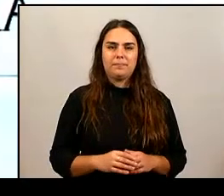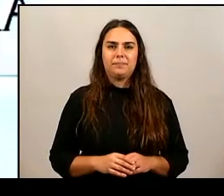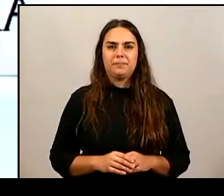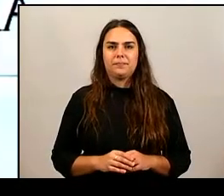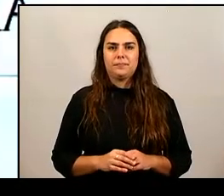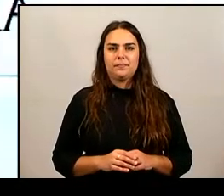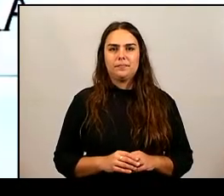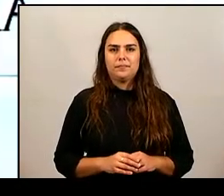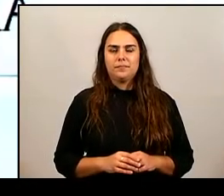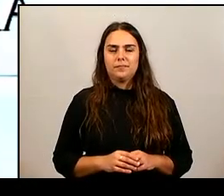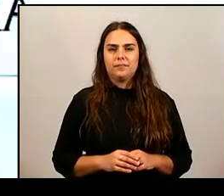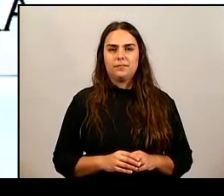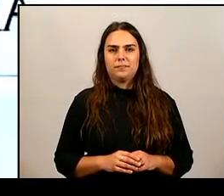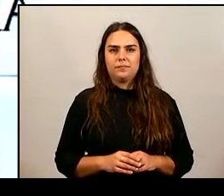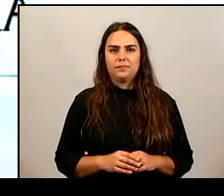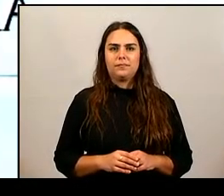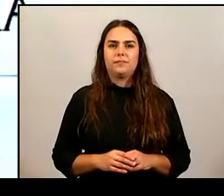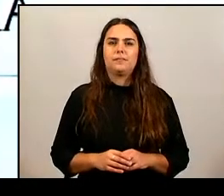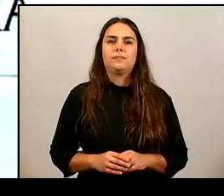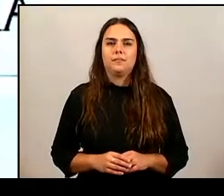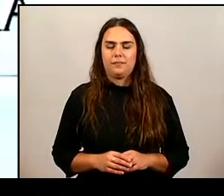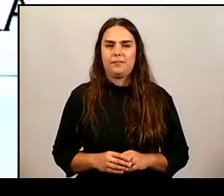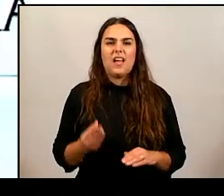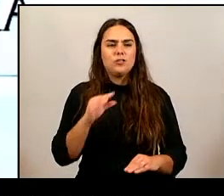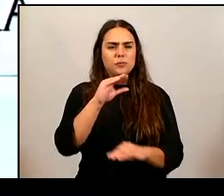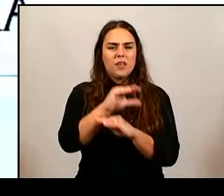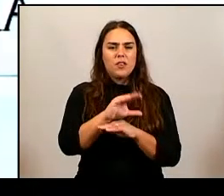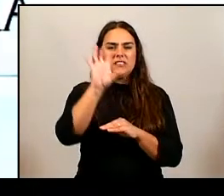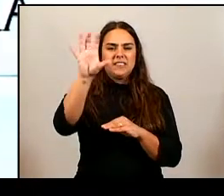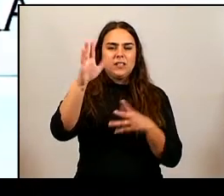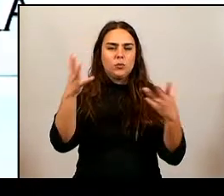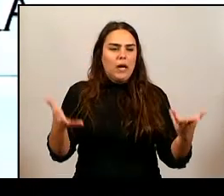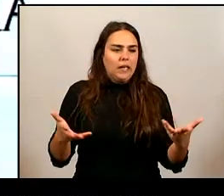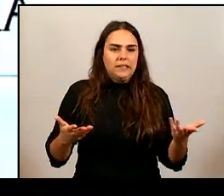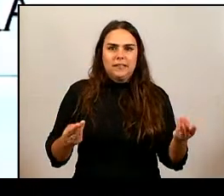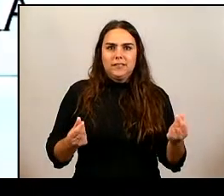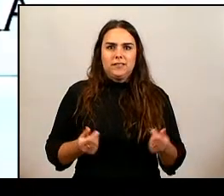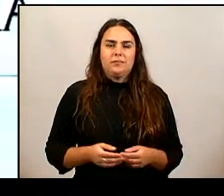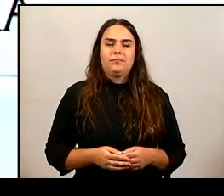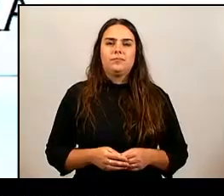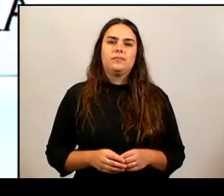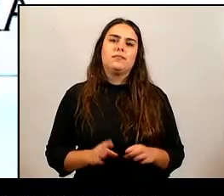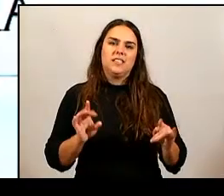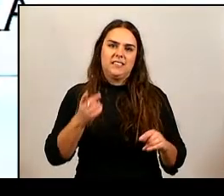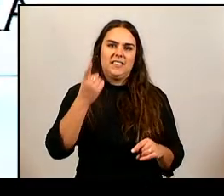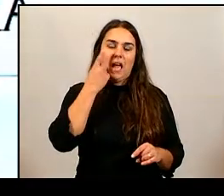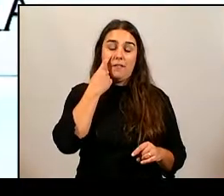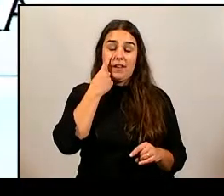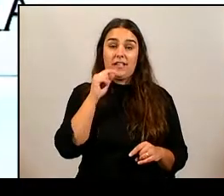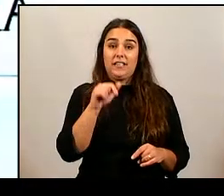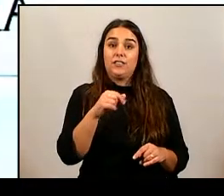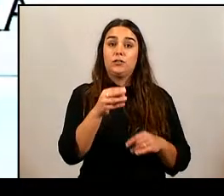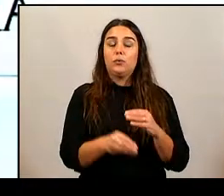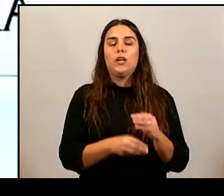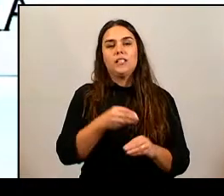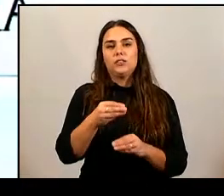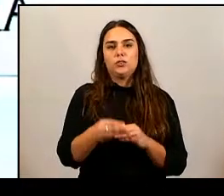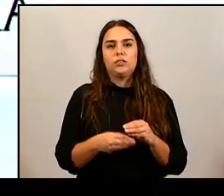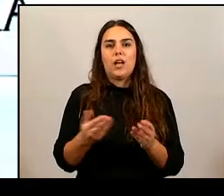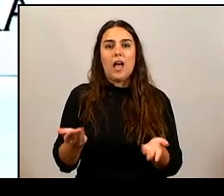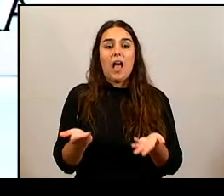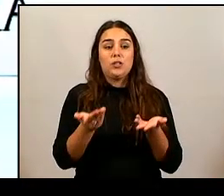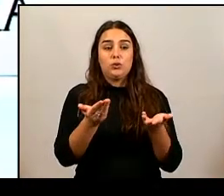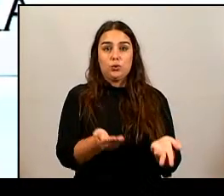dos. Un segundito. Sí, cuando. Sí, bueno, es que estaba por un lado que íbamos a dar unas ayudas